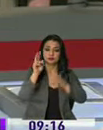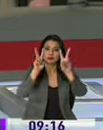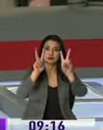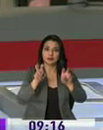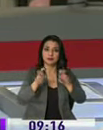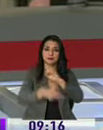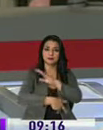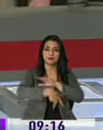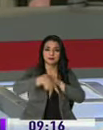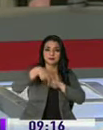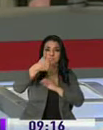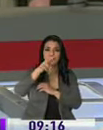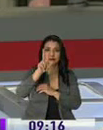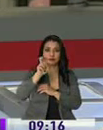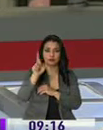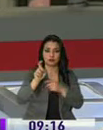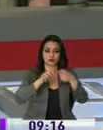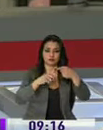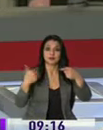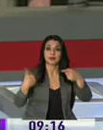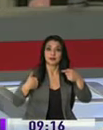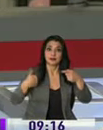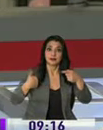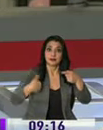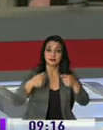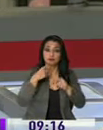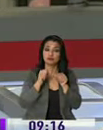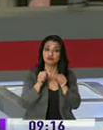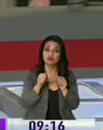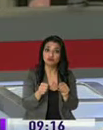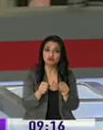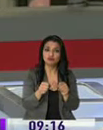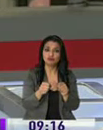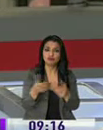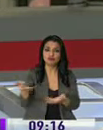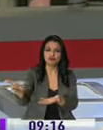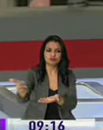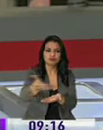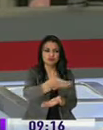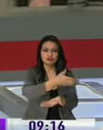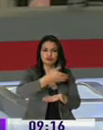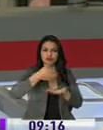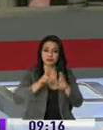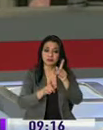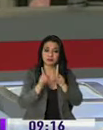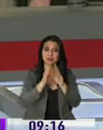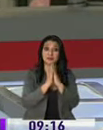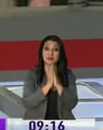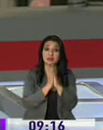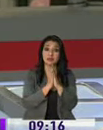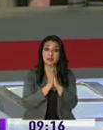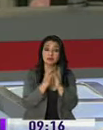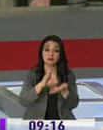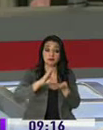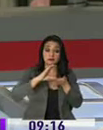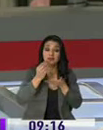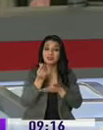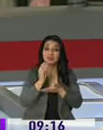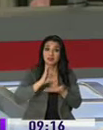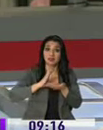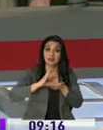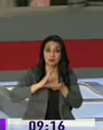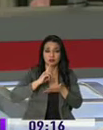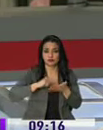caso Chevron, una en Argentina que impide continuar con el embargo que había interpuesto los afectados para poder cobrar el monto